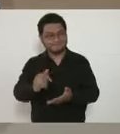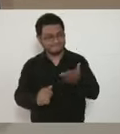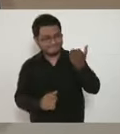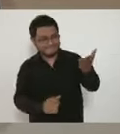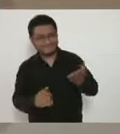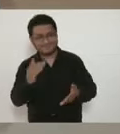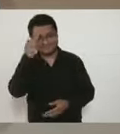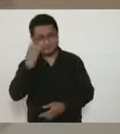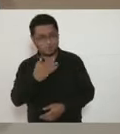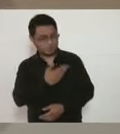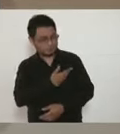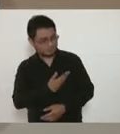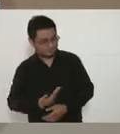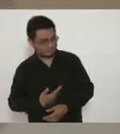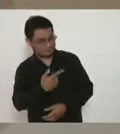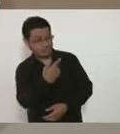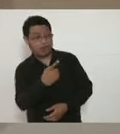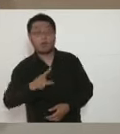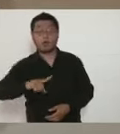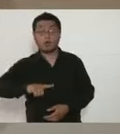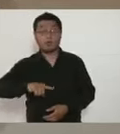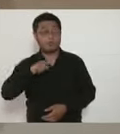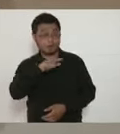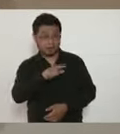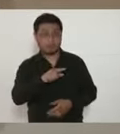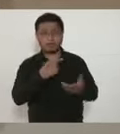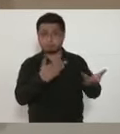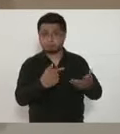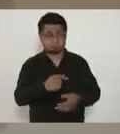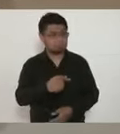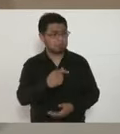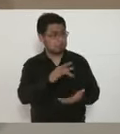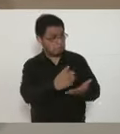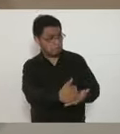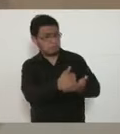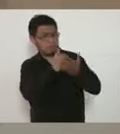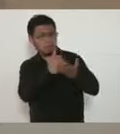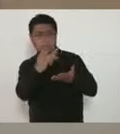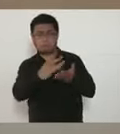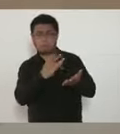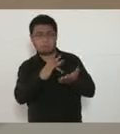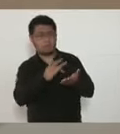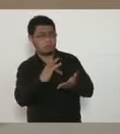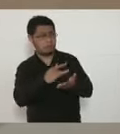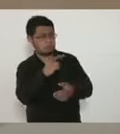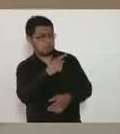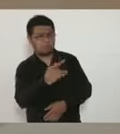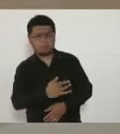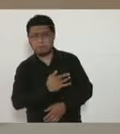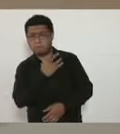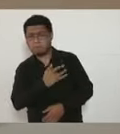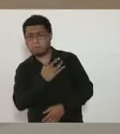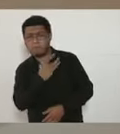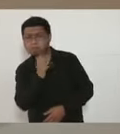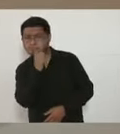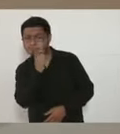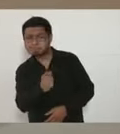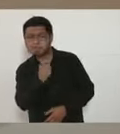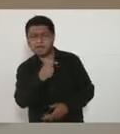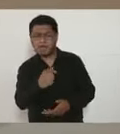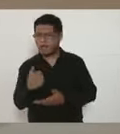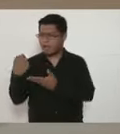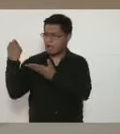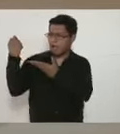su apoyo, su sensibilidad, porque esta obra no solo significa